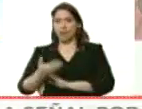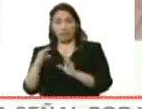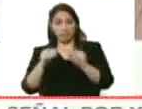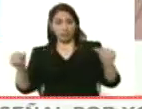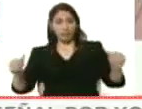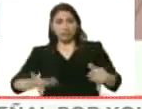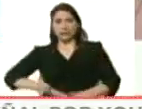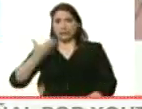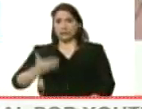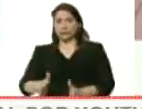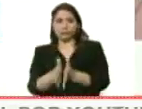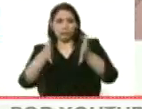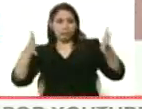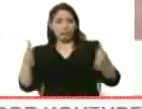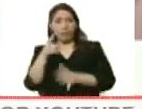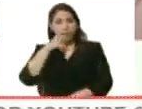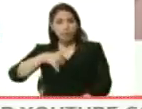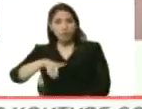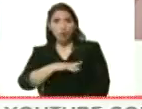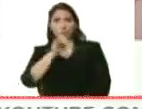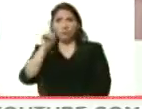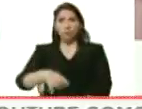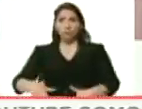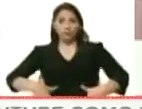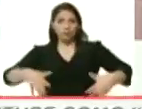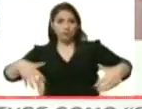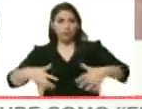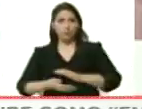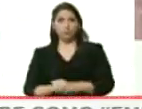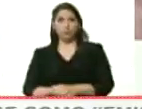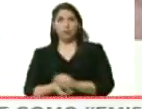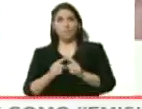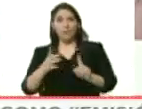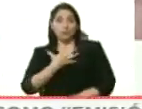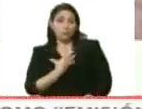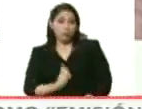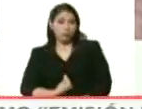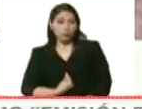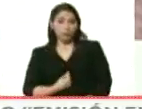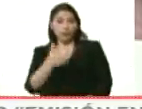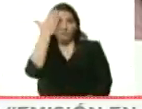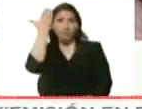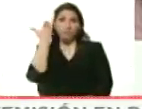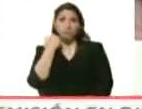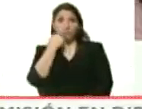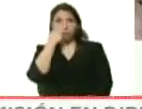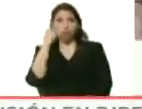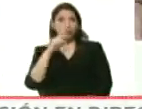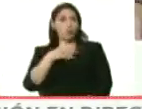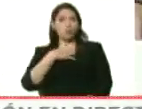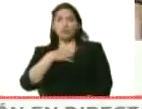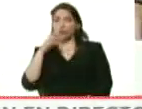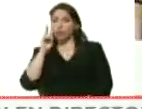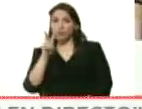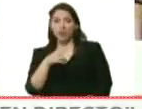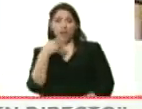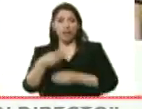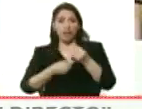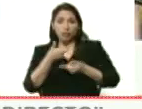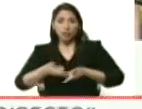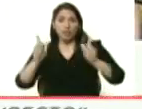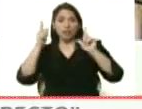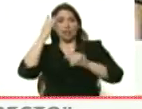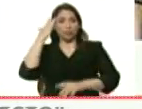territorio, por su población y por sus riquezas. Lamentablemente el generalísimo no pudo ver hecho realidad su